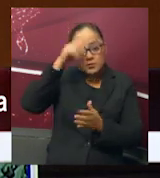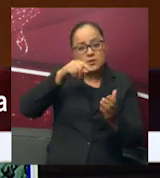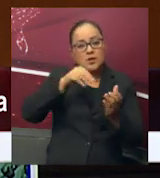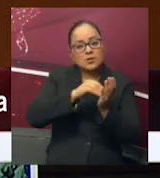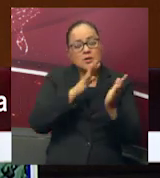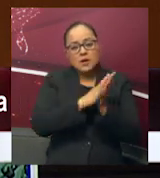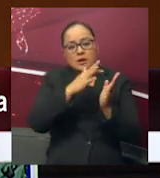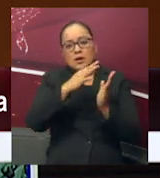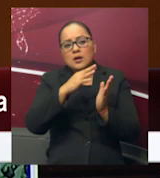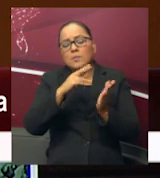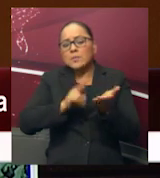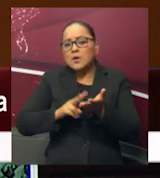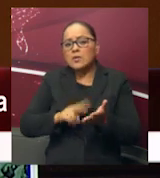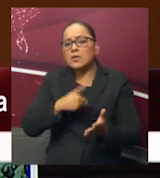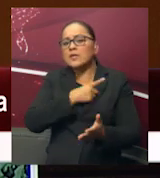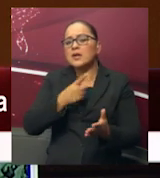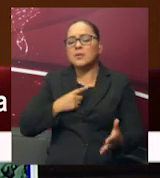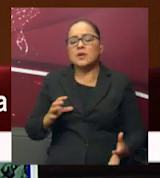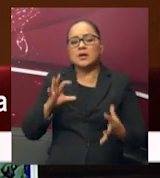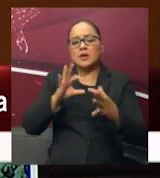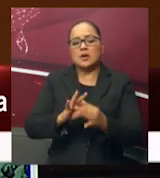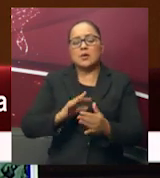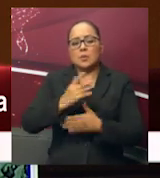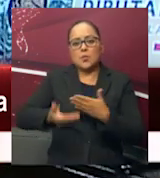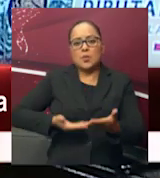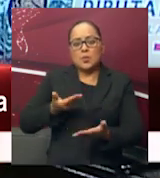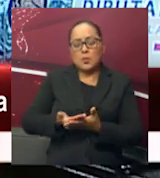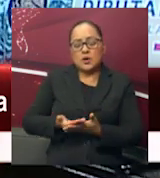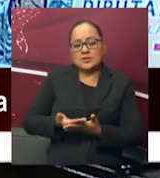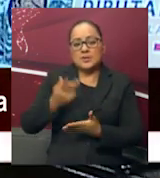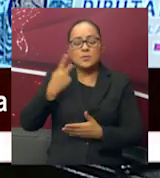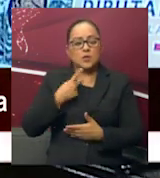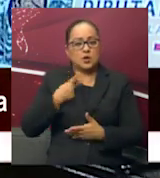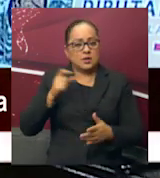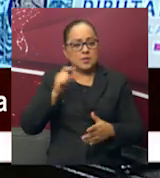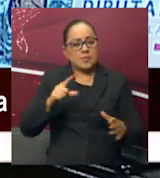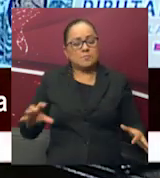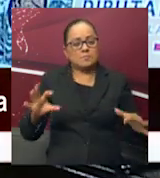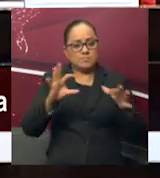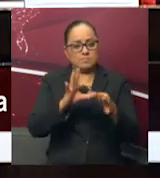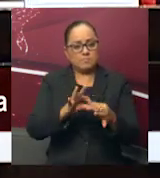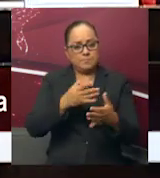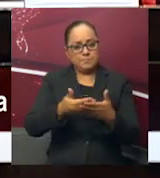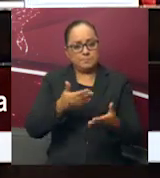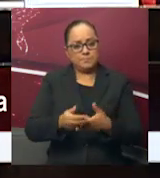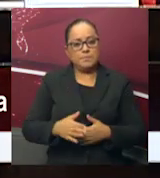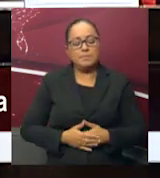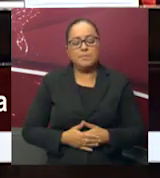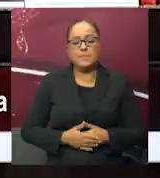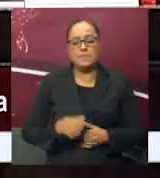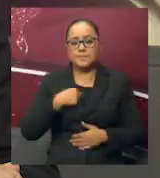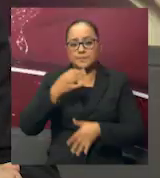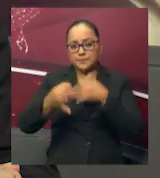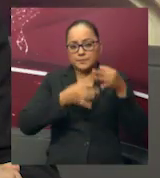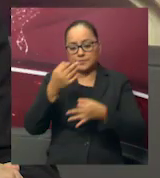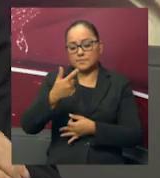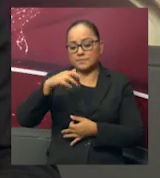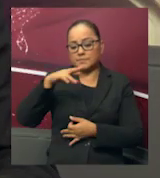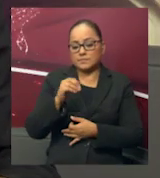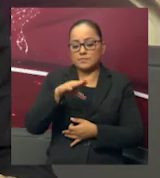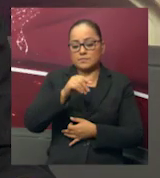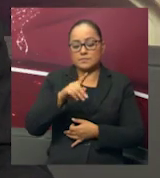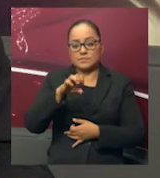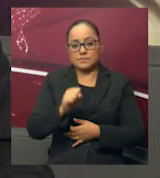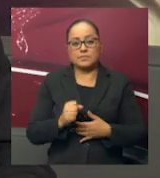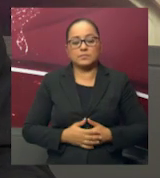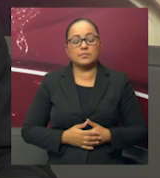en función del proyecto político-cultural. Para Noticias del Congreso, Gerardo Montes. Bueno, y en las